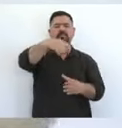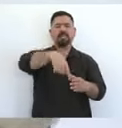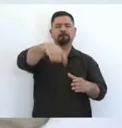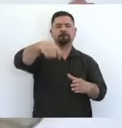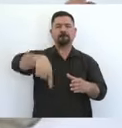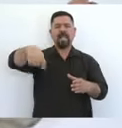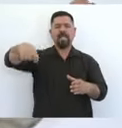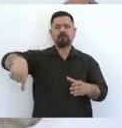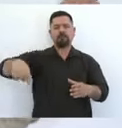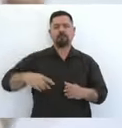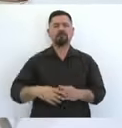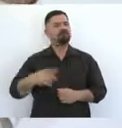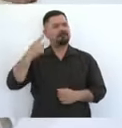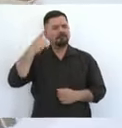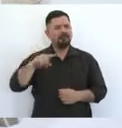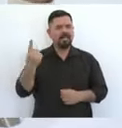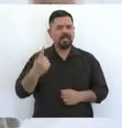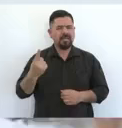para que